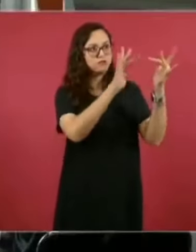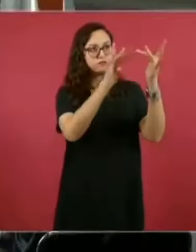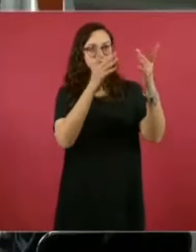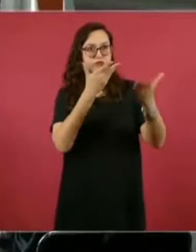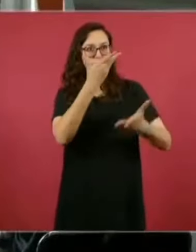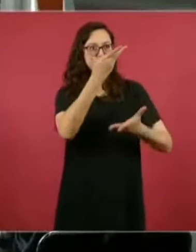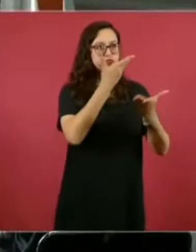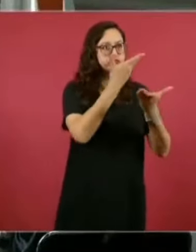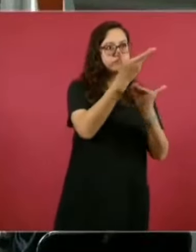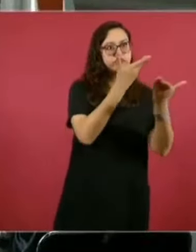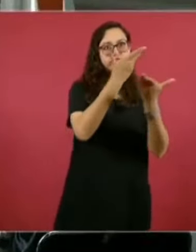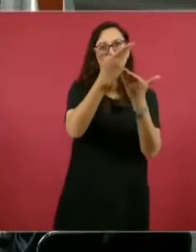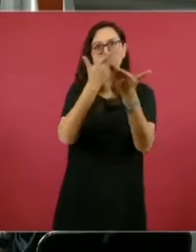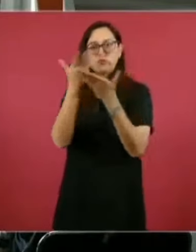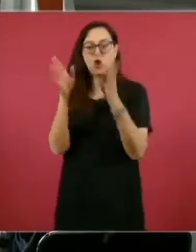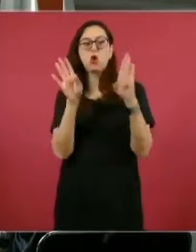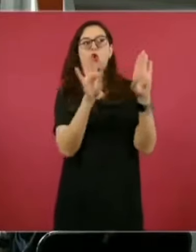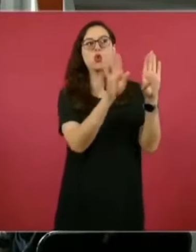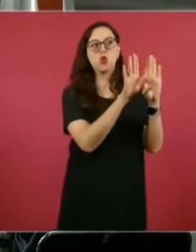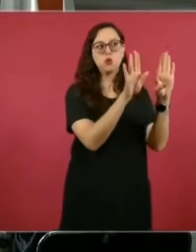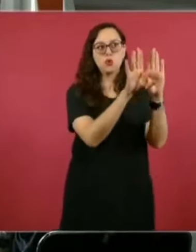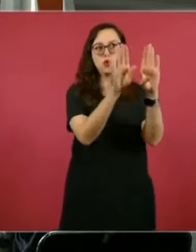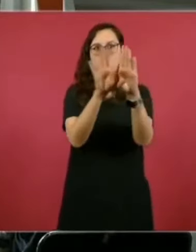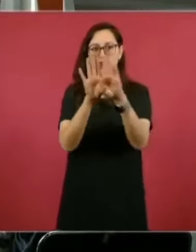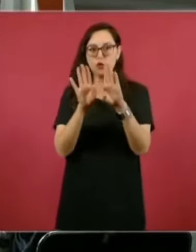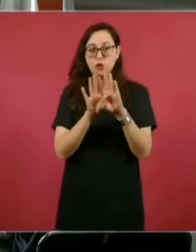presidente cuidar